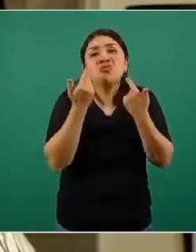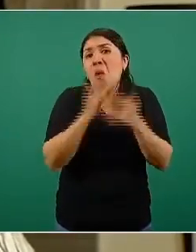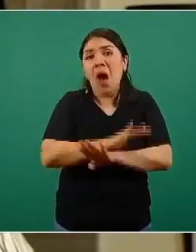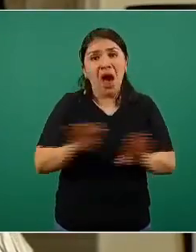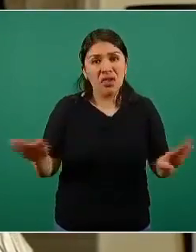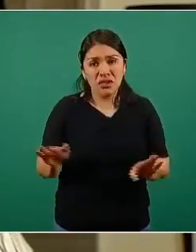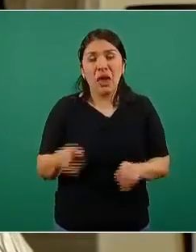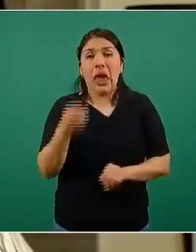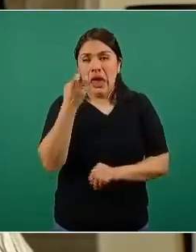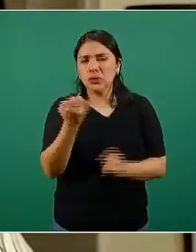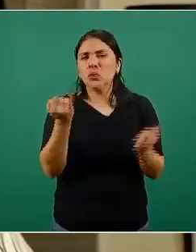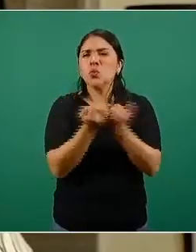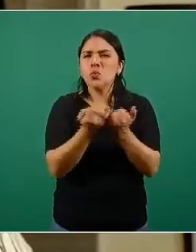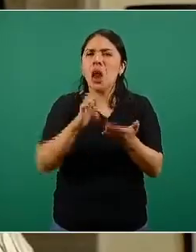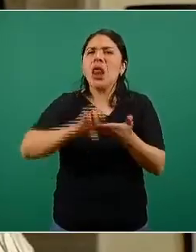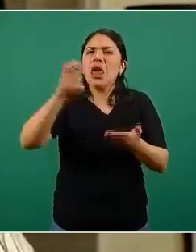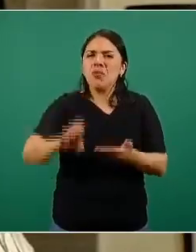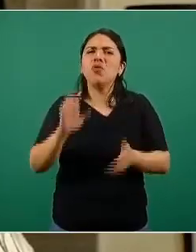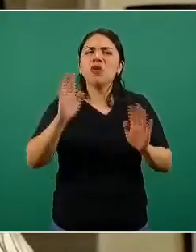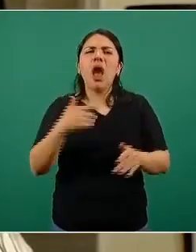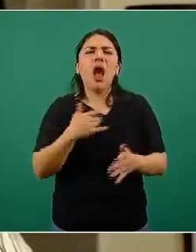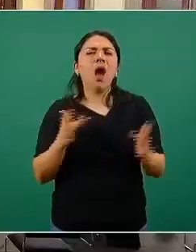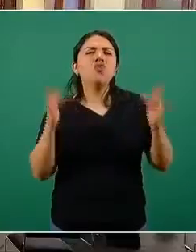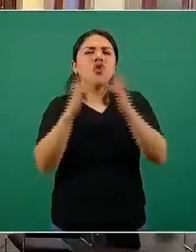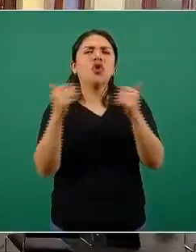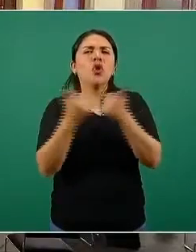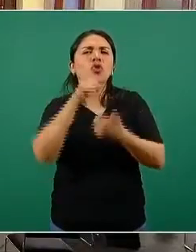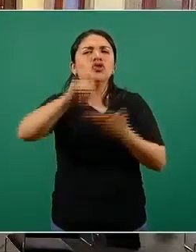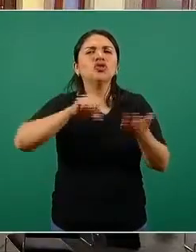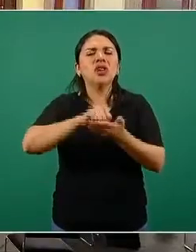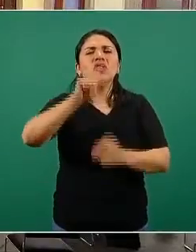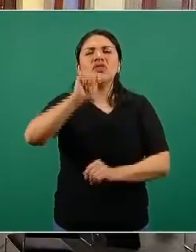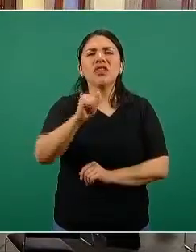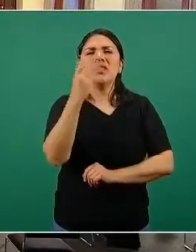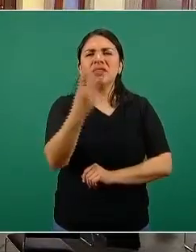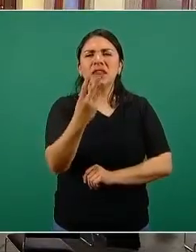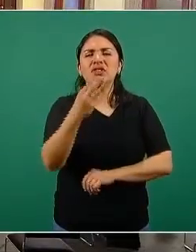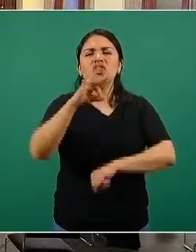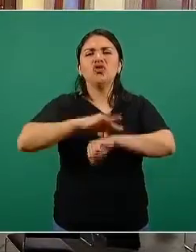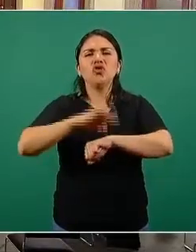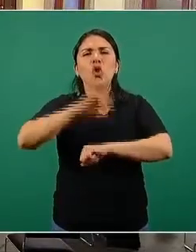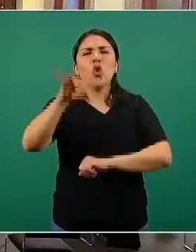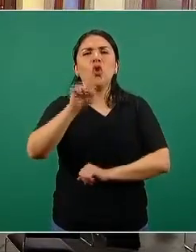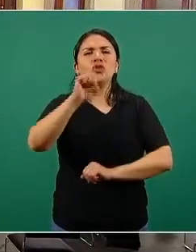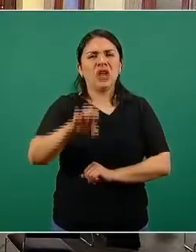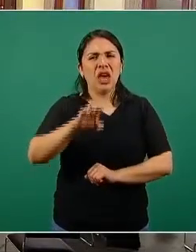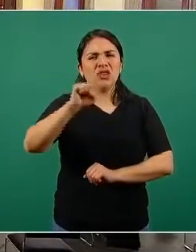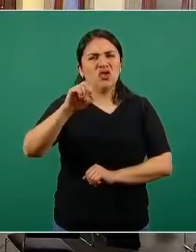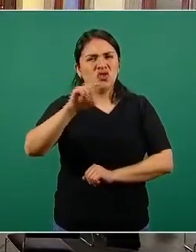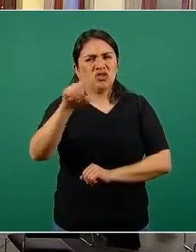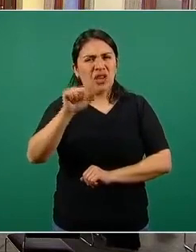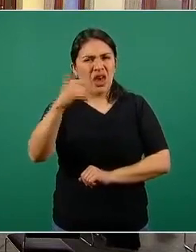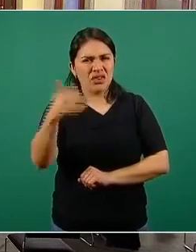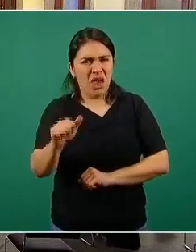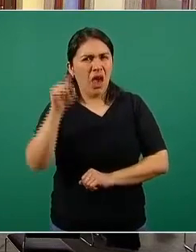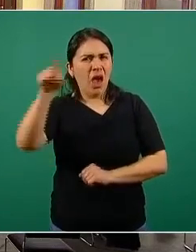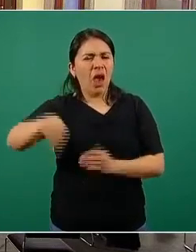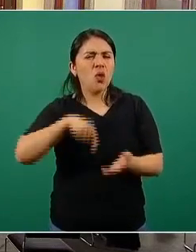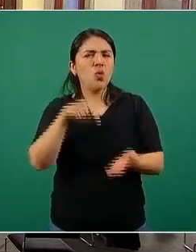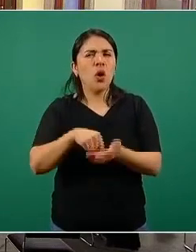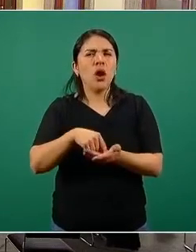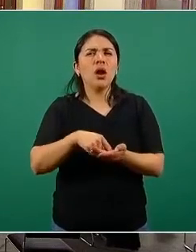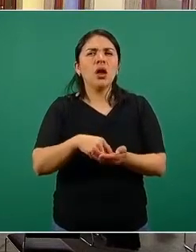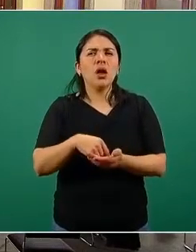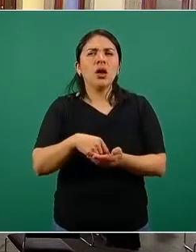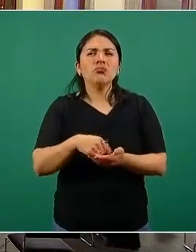También, por ejemplo, hemos tenido contacto con el Centro de Salud T3 Dr. José Sosaya. Se encuentra ahí en